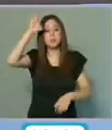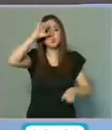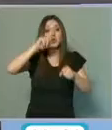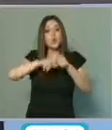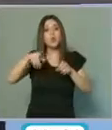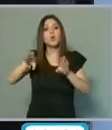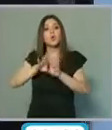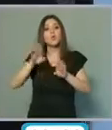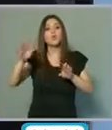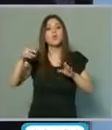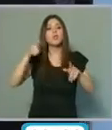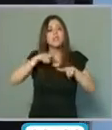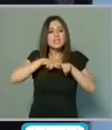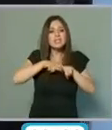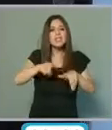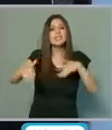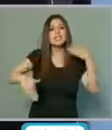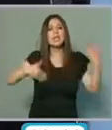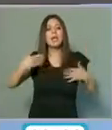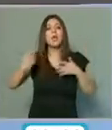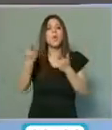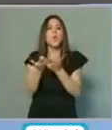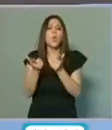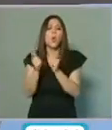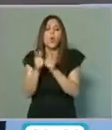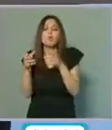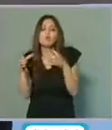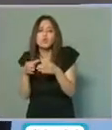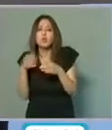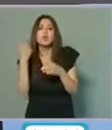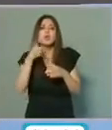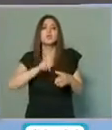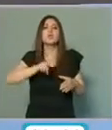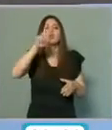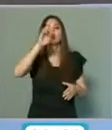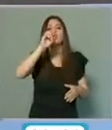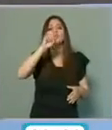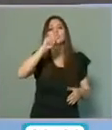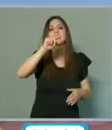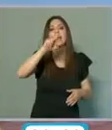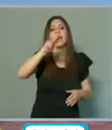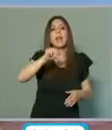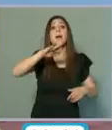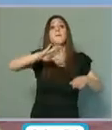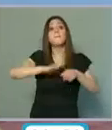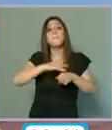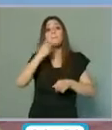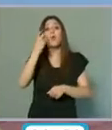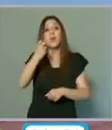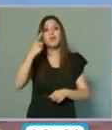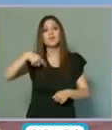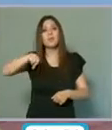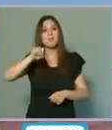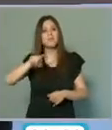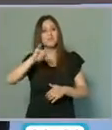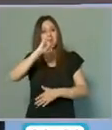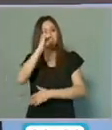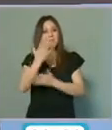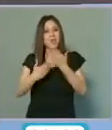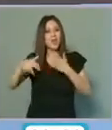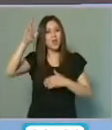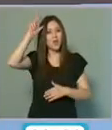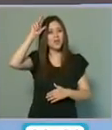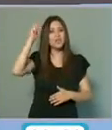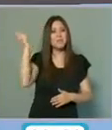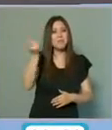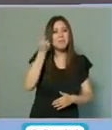grupos reducidos, ¿sí? Y se celebra Ostara y es donde aparece el famoso conejo de Pascua, de ahí viene, y la cuestión del